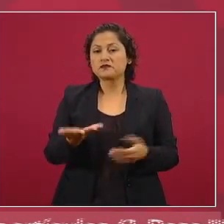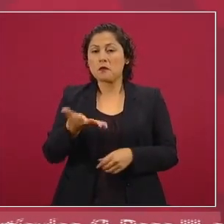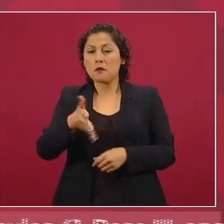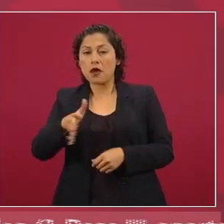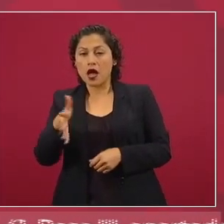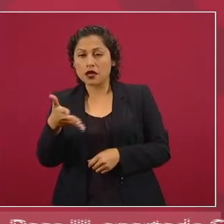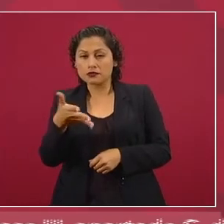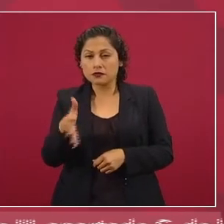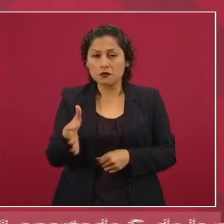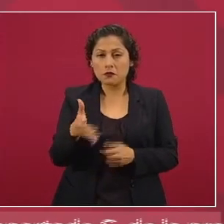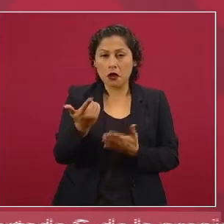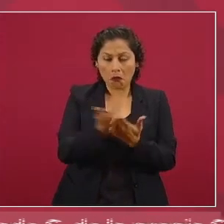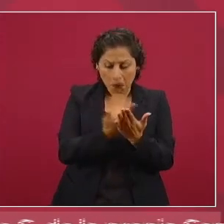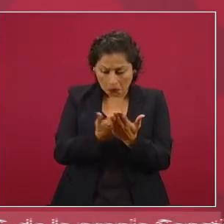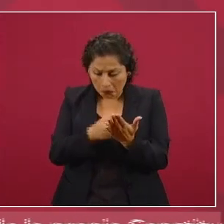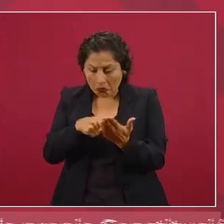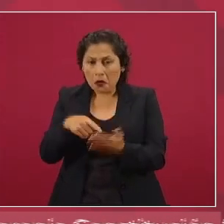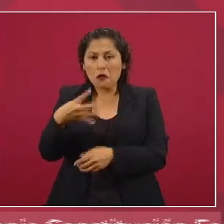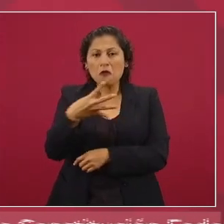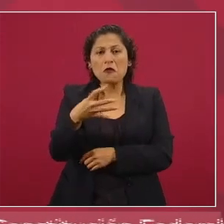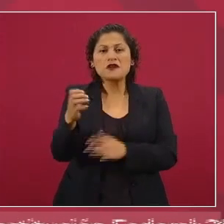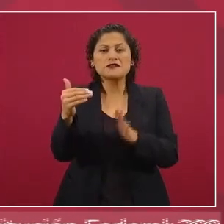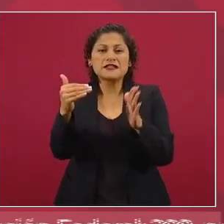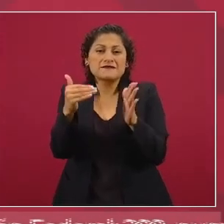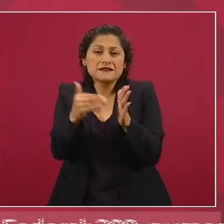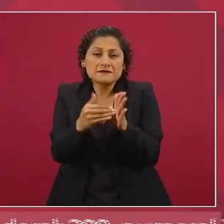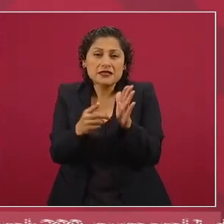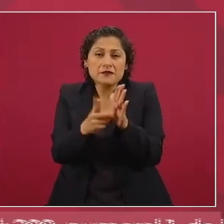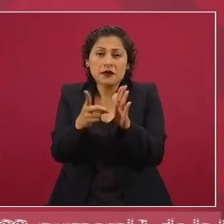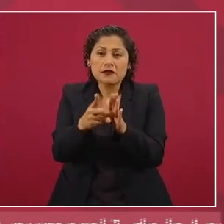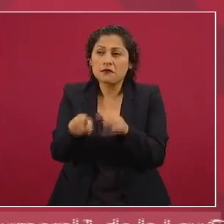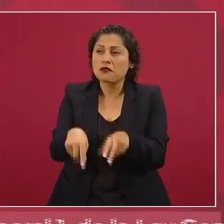400,000 viviendas o departamentos abandonados,